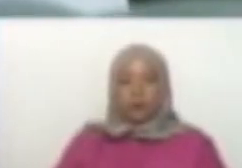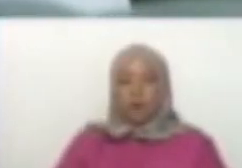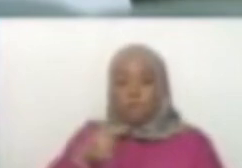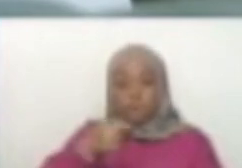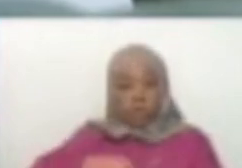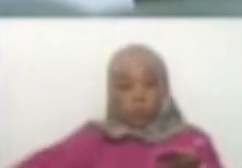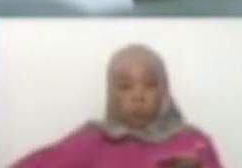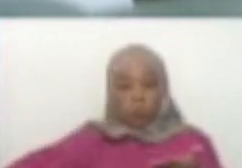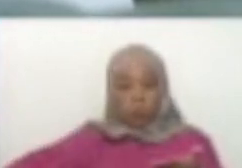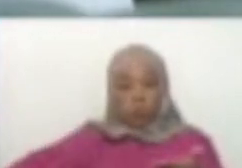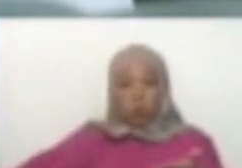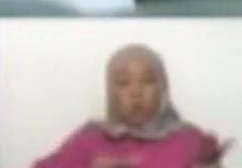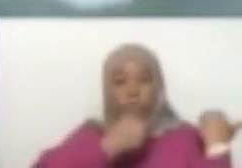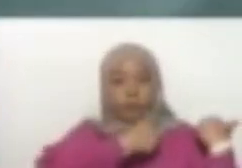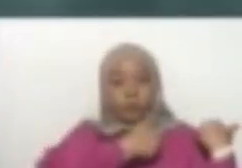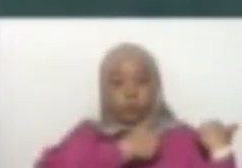Firmado, refrendado,